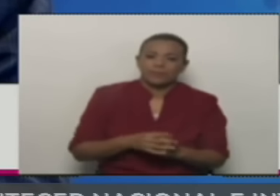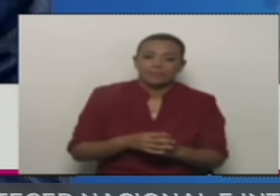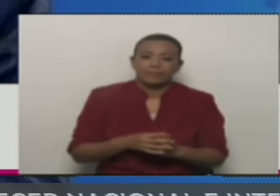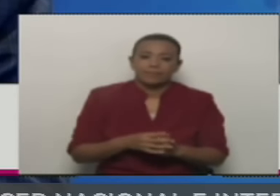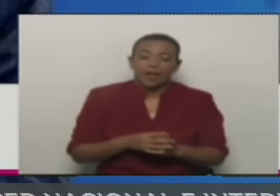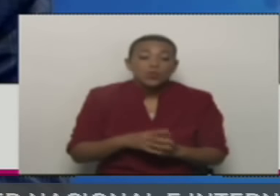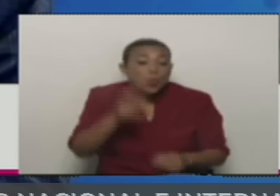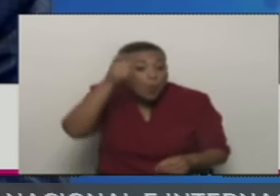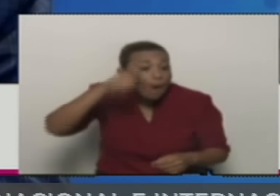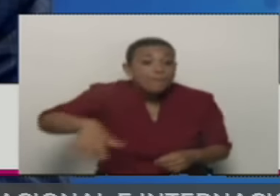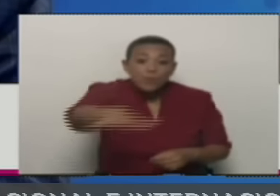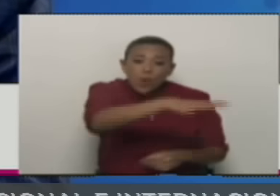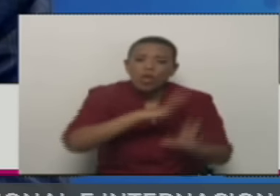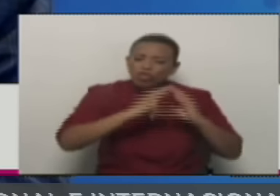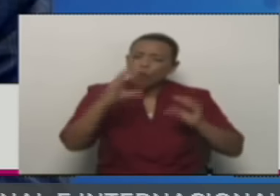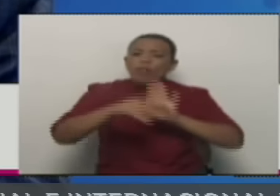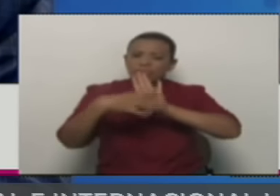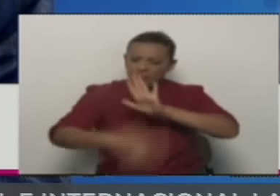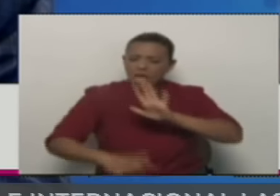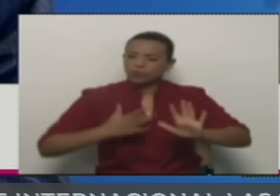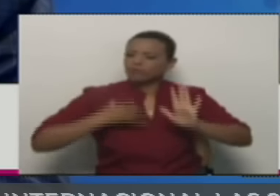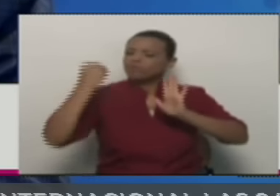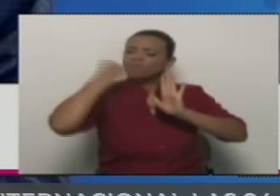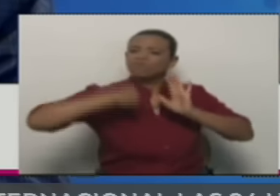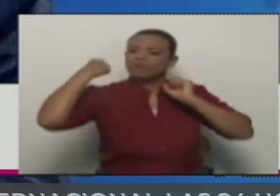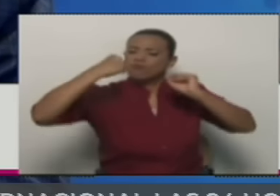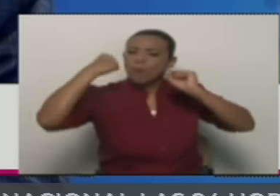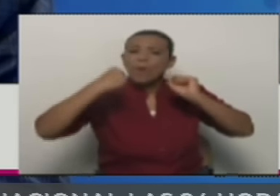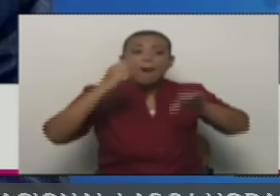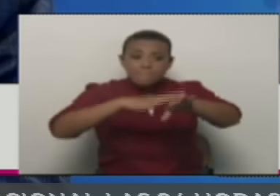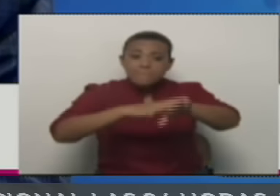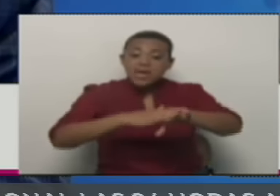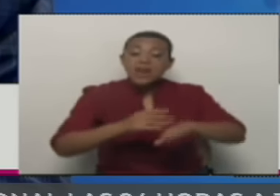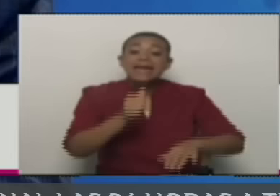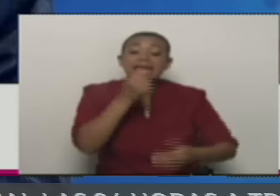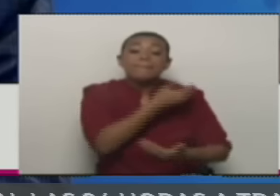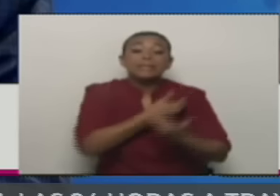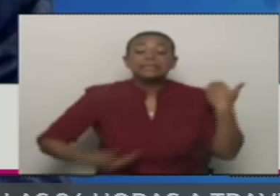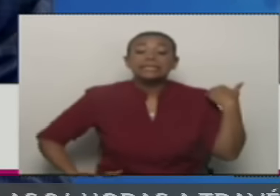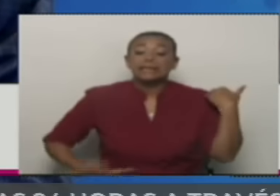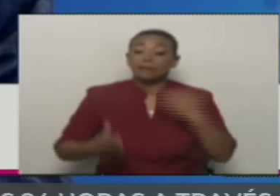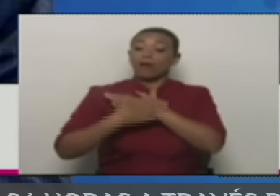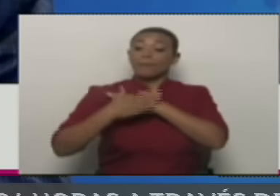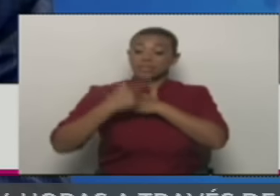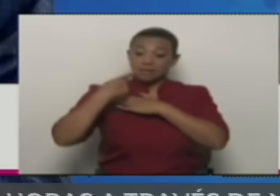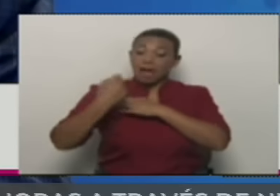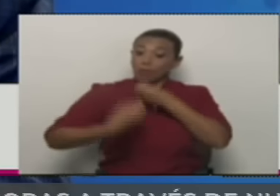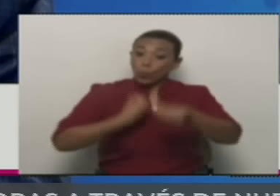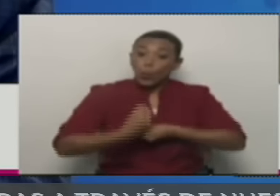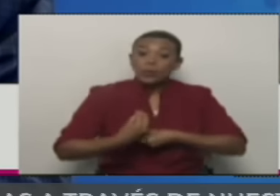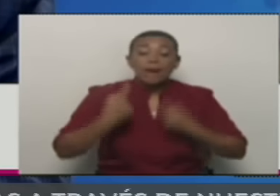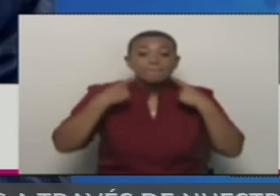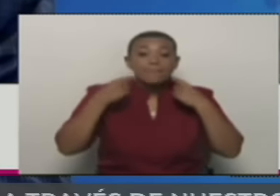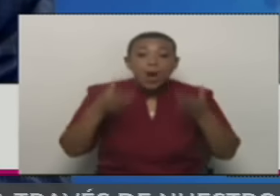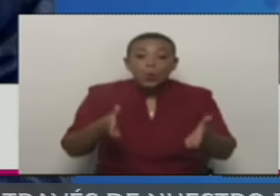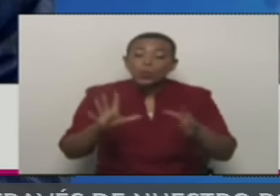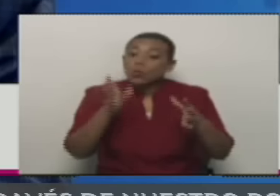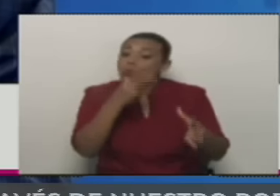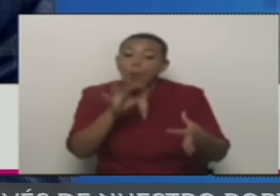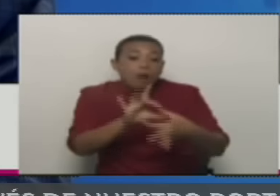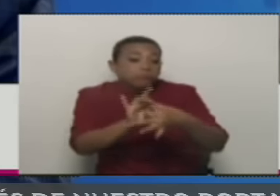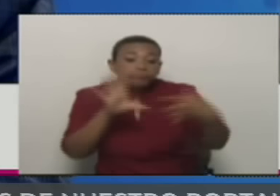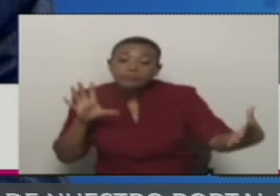Nuestro pueblo tiene todo el derecho a reclamarnos a quienes ejercemos labores de gobierno, cuando percibe desconexión de